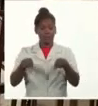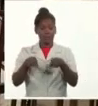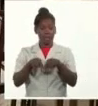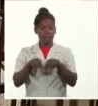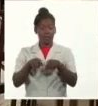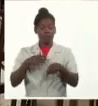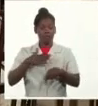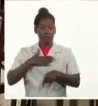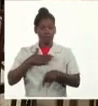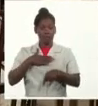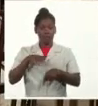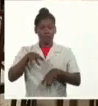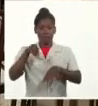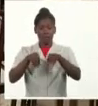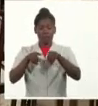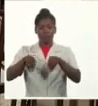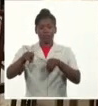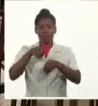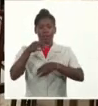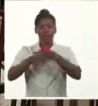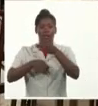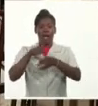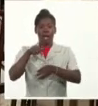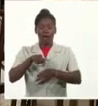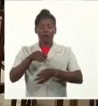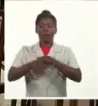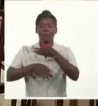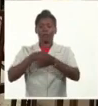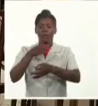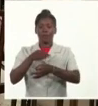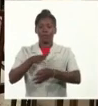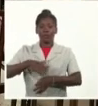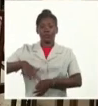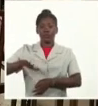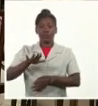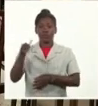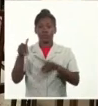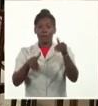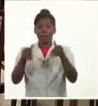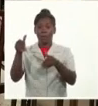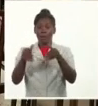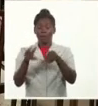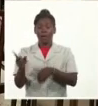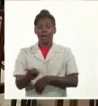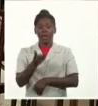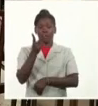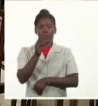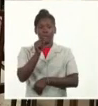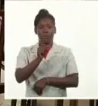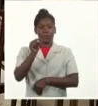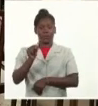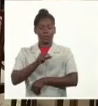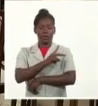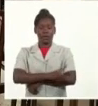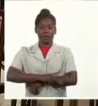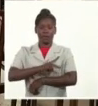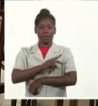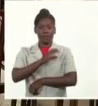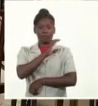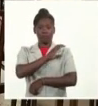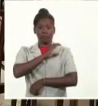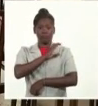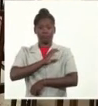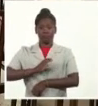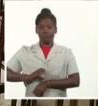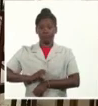Laguito. En breve se estaría escuchando la declaración de los cancilleres de Colombia y Cuba en presencia del